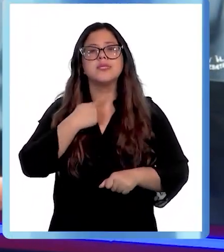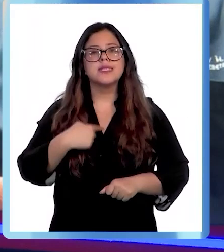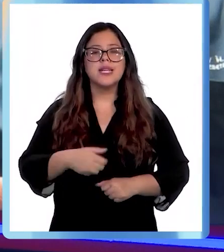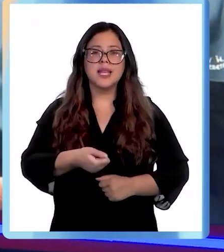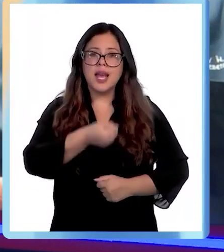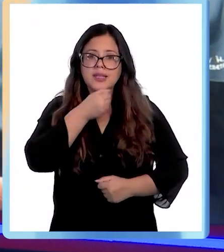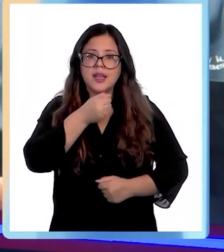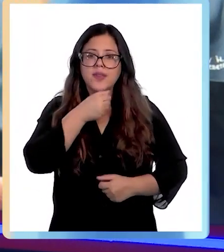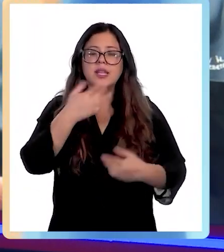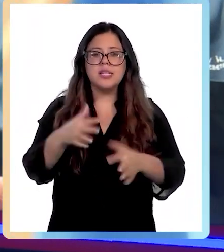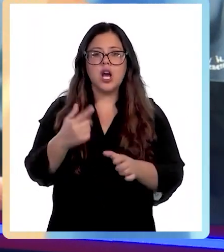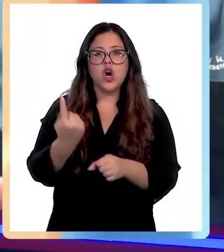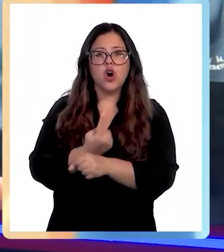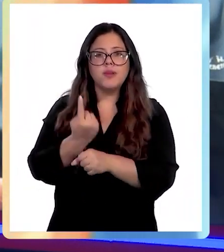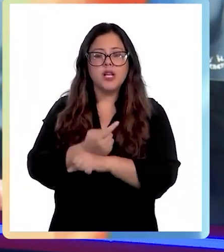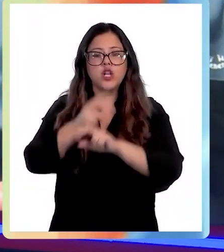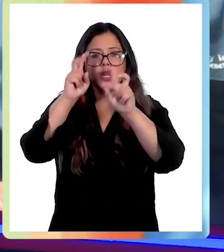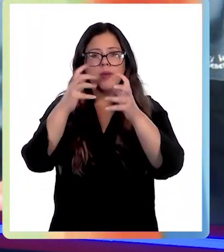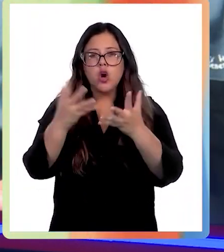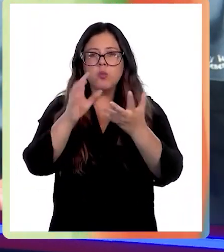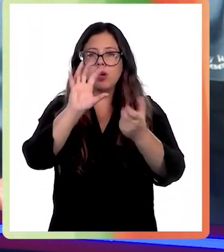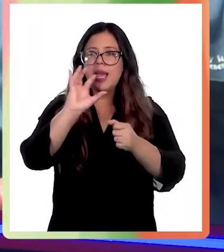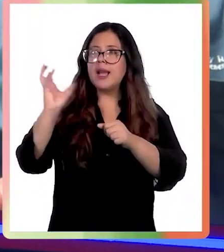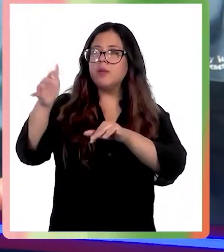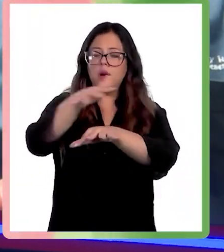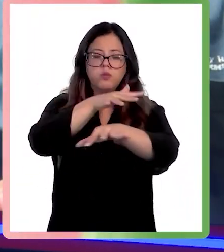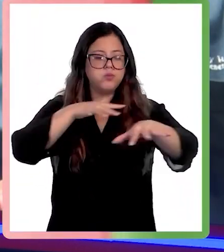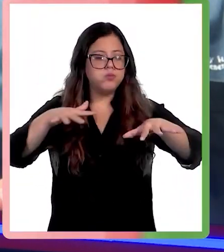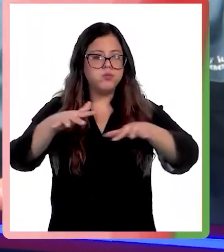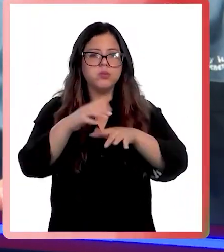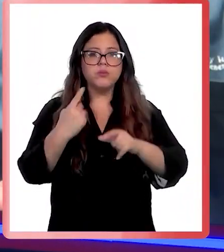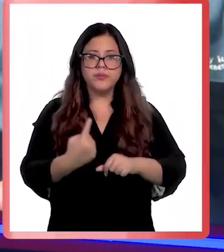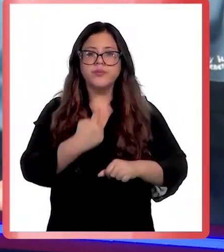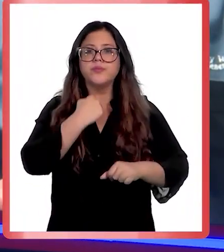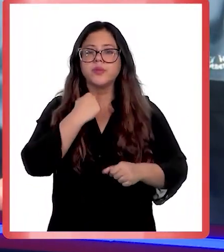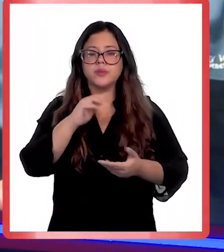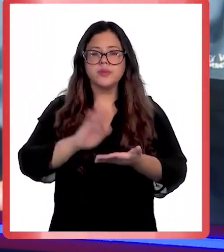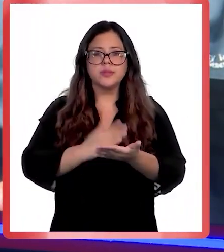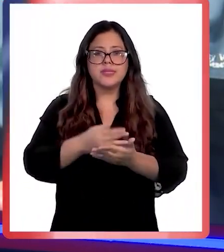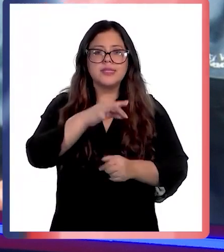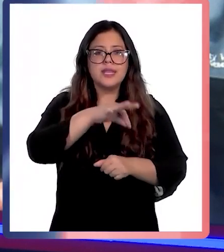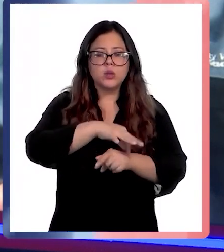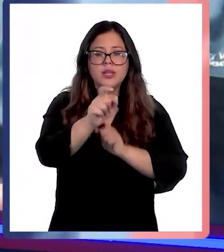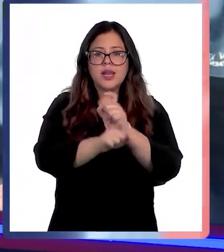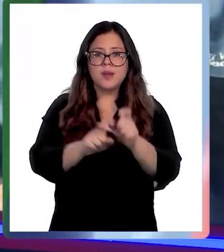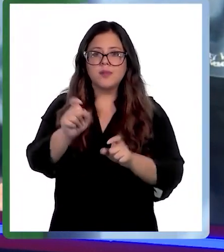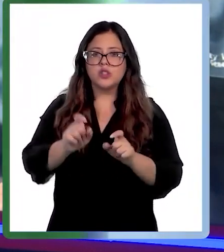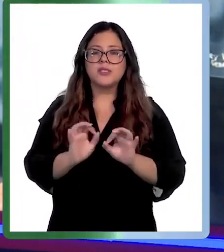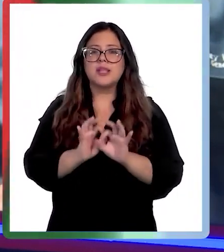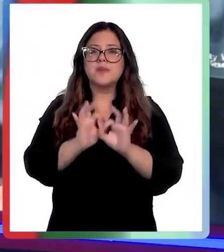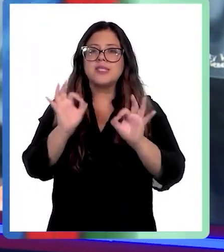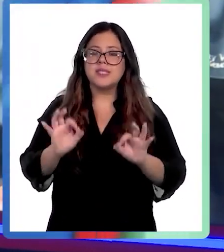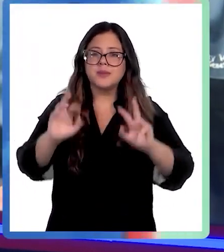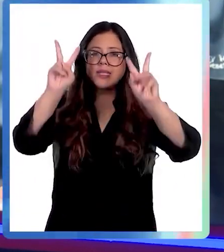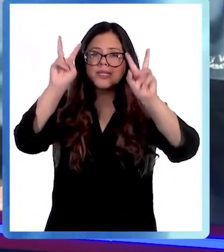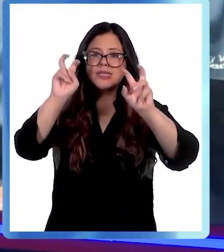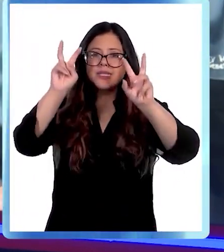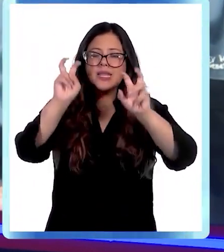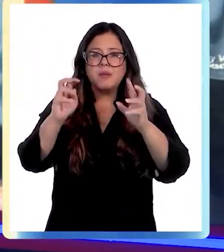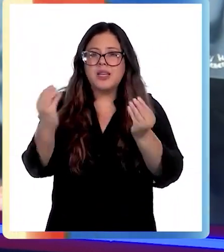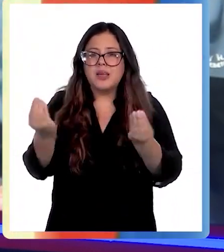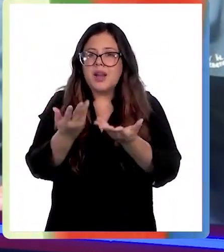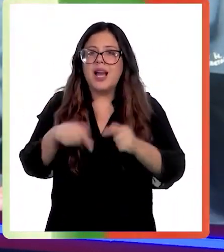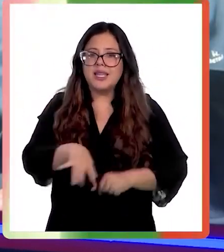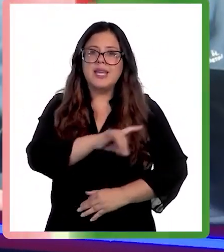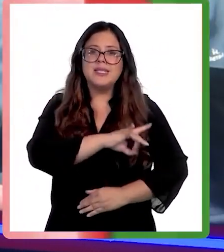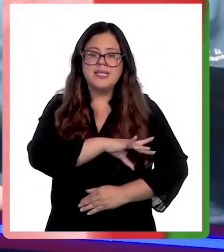esta interesante entrevista donde estuvimos conversando sobre cómo el cambio climático está afectando a la salud de las personas y puntualmente el caso